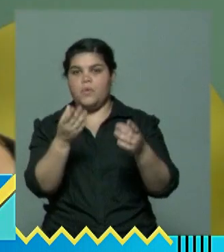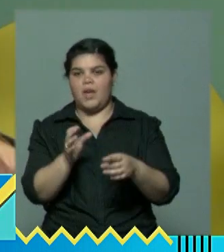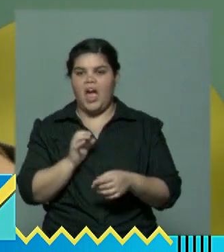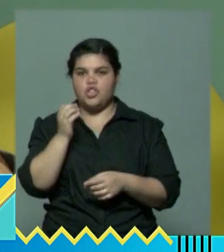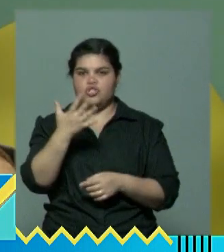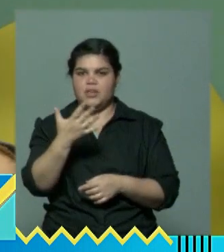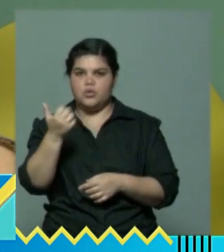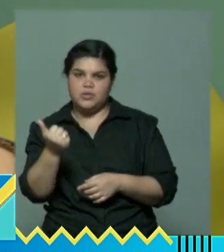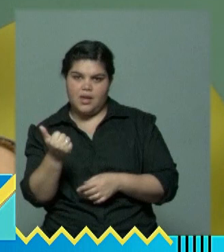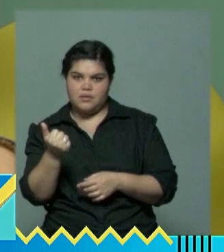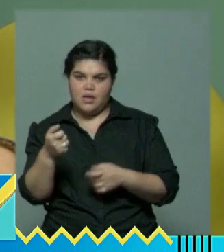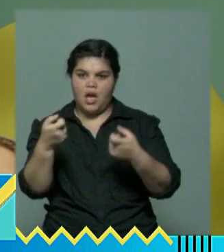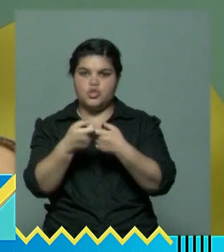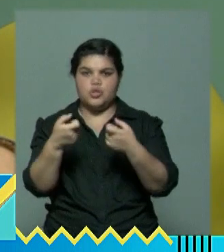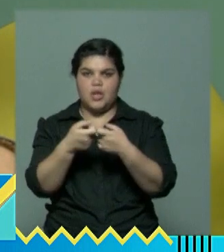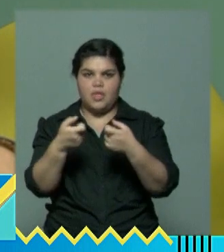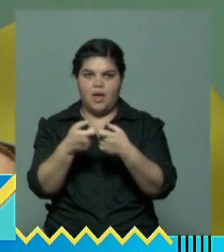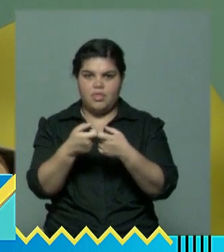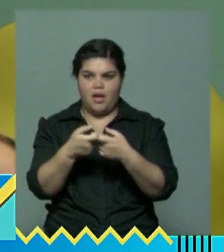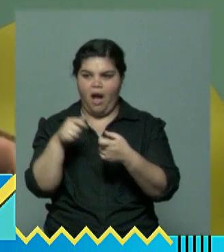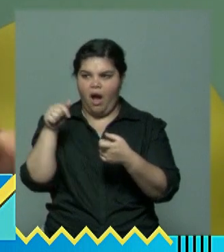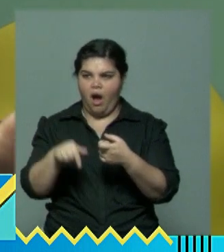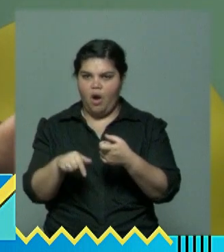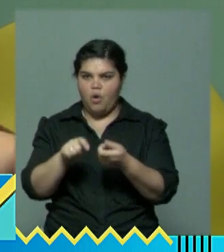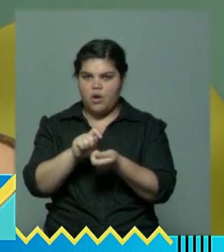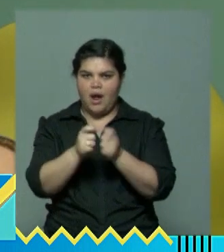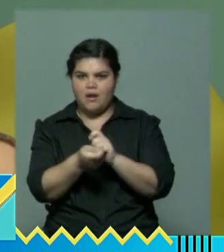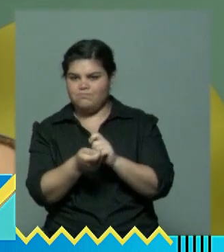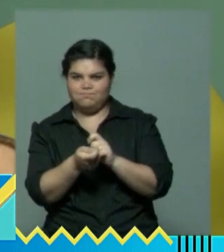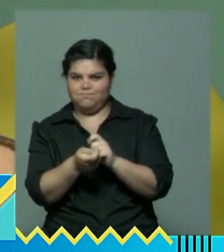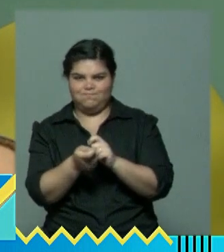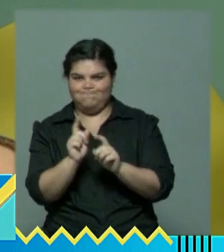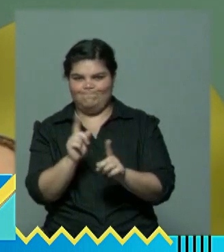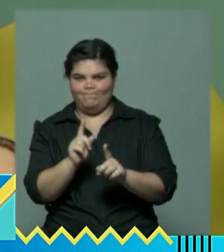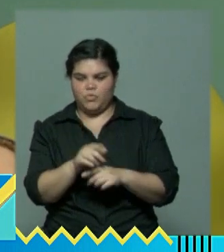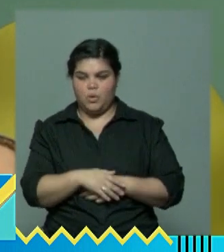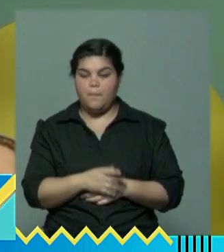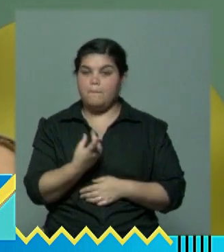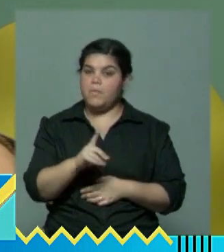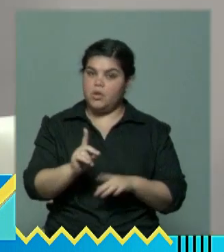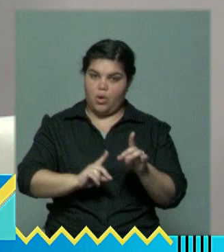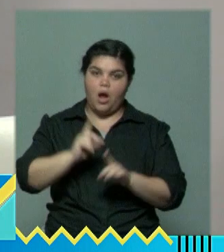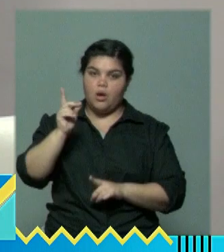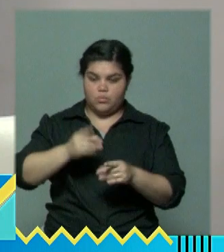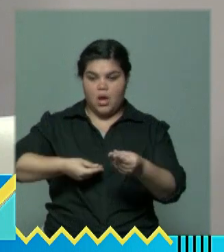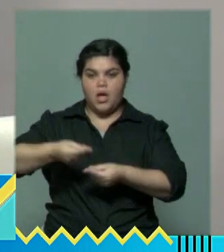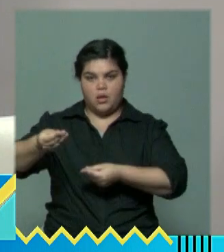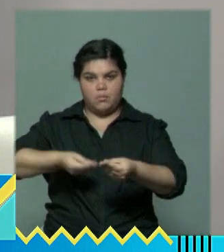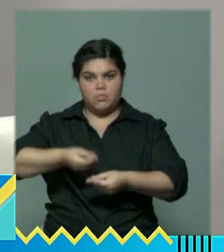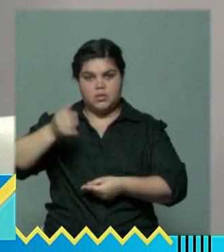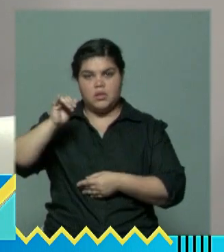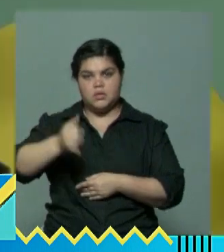años, hoy puede ser que no les convenga hacer más de lo que hay. Pero aquellas empresas que sí trabajan, las que están en el mercado,